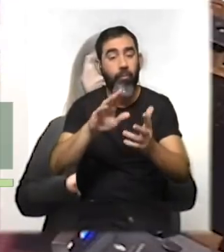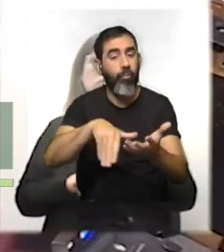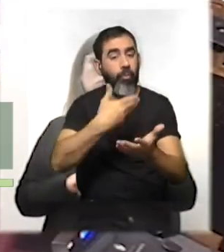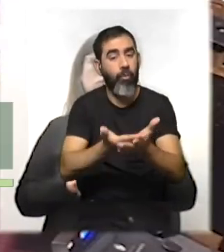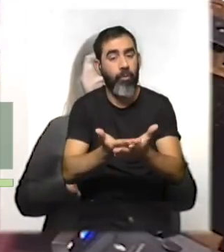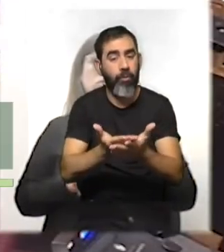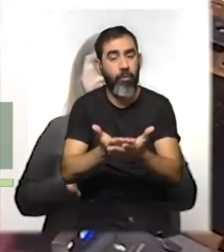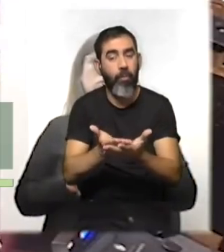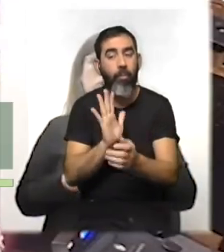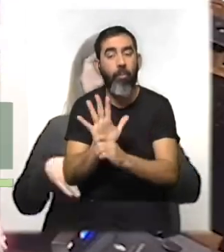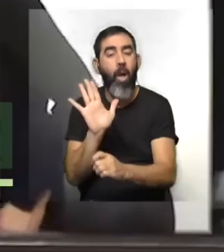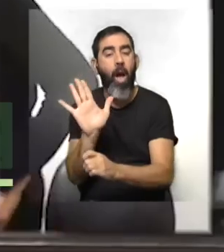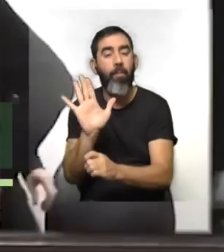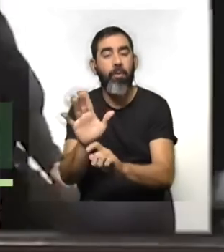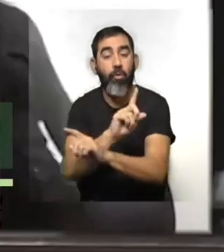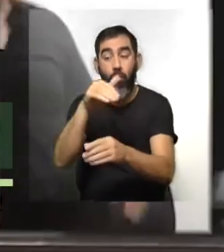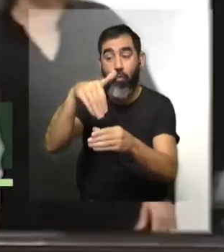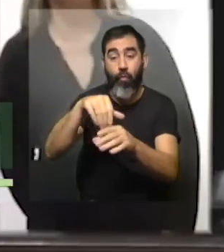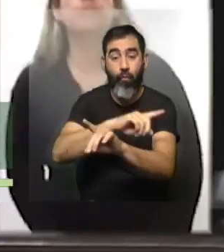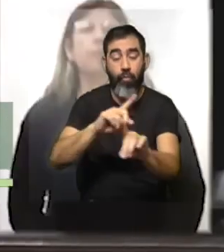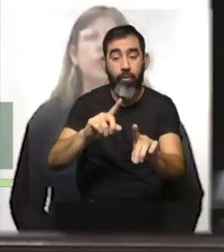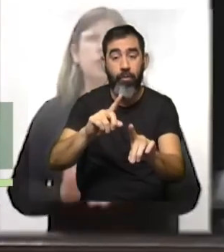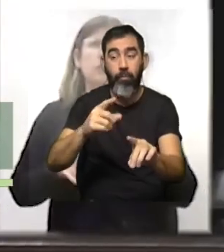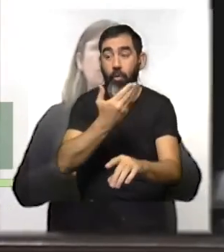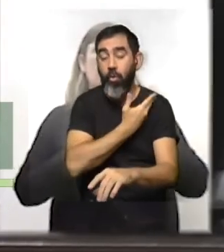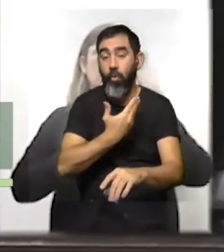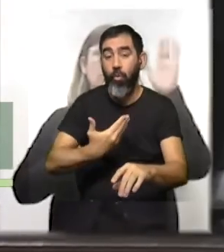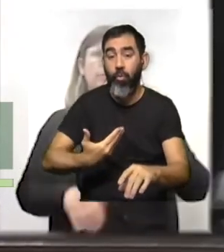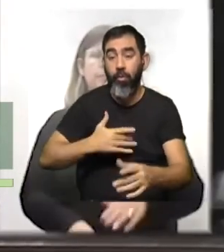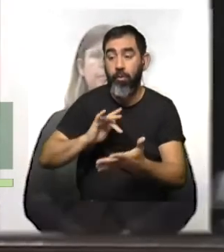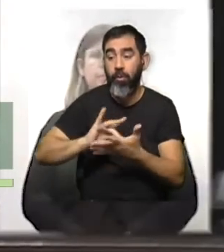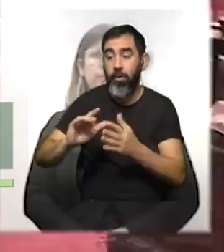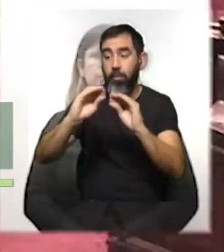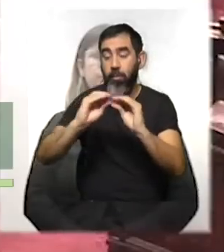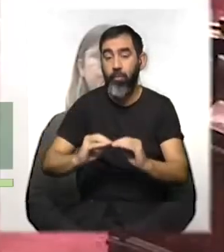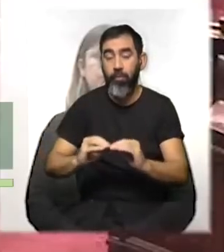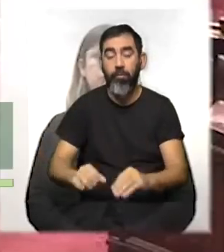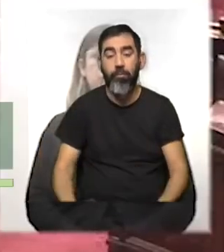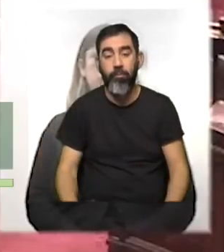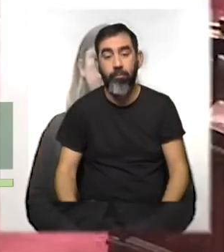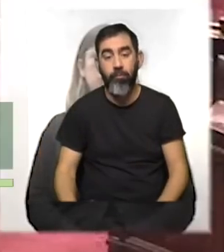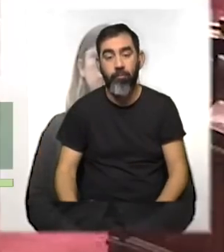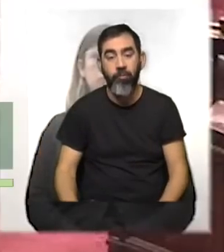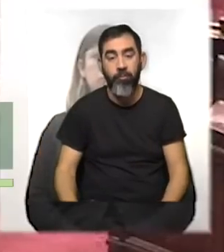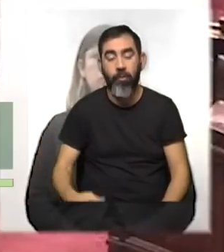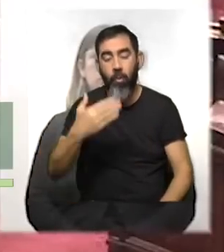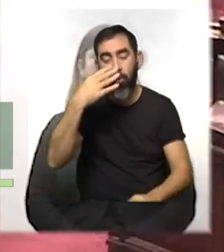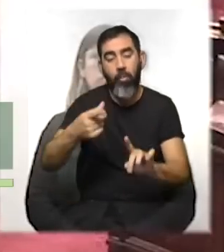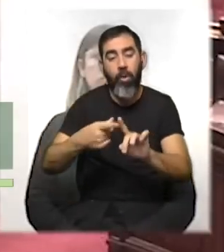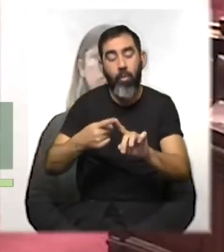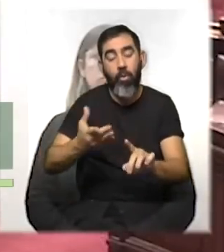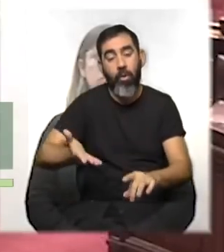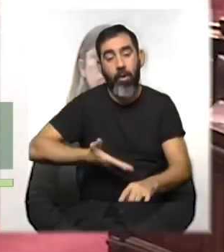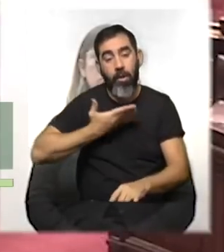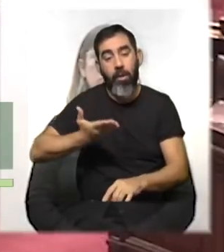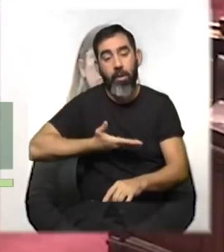planteo era una extorsión ya que no votar el proyecto sería dejar el gobierno sin rendición de cuentas finalmente el oficialismo acordó que los reclamos